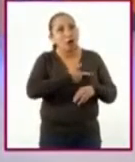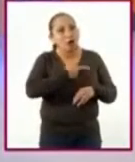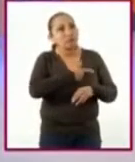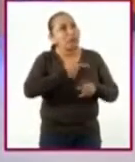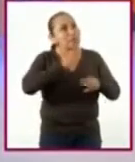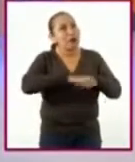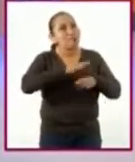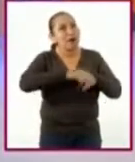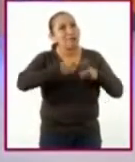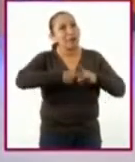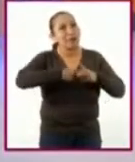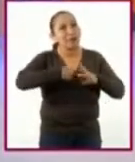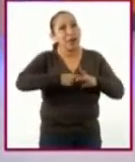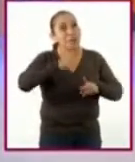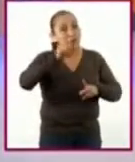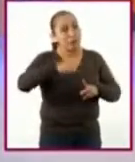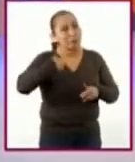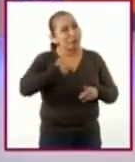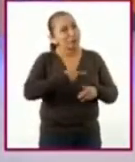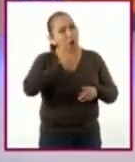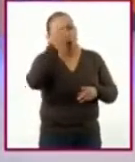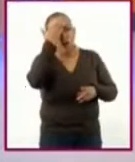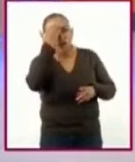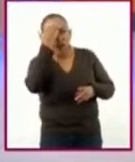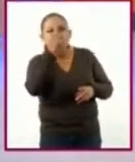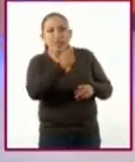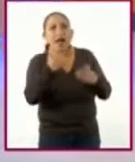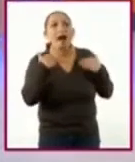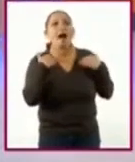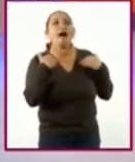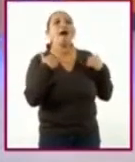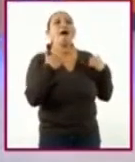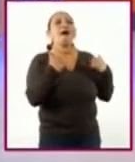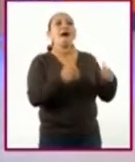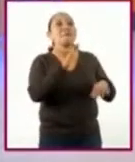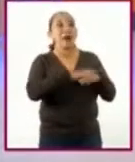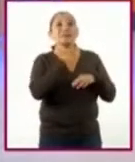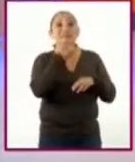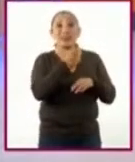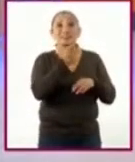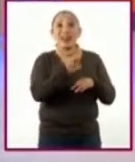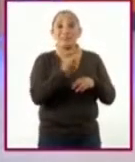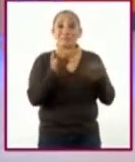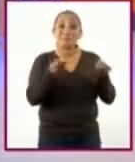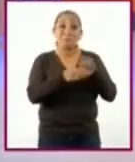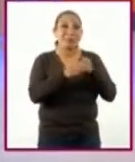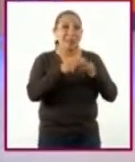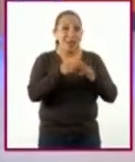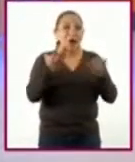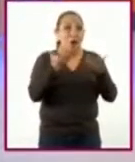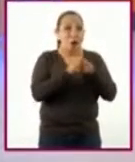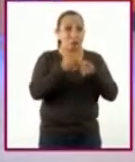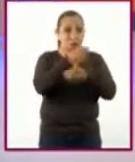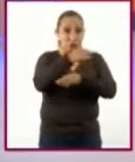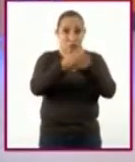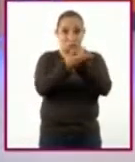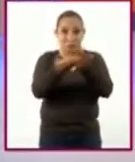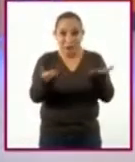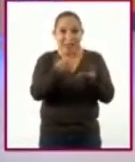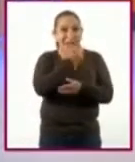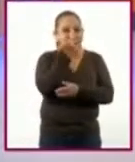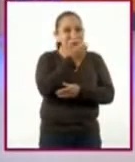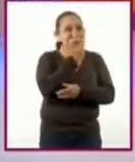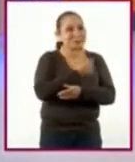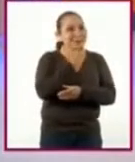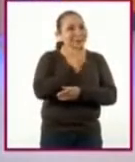las matemáticas. Me resulta agradable conocer y comprender más sobre esta asignatura en compañía de ustedes.